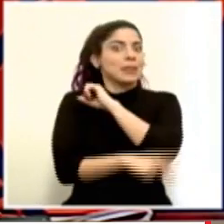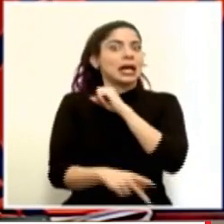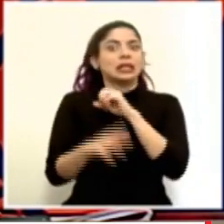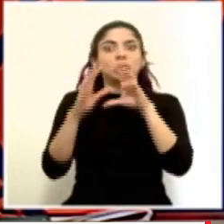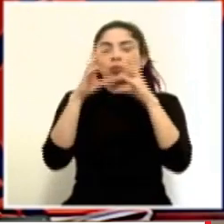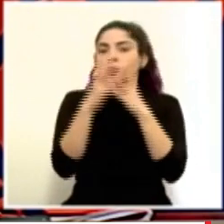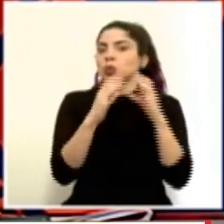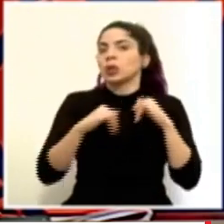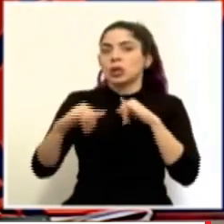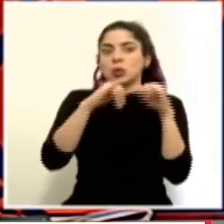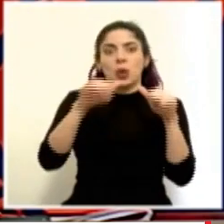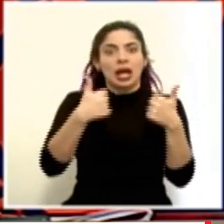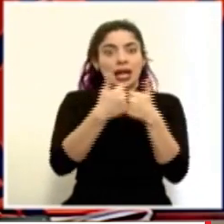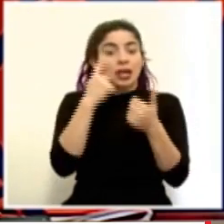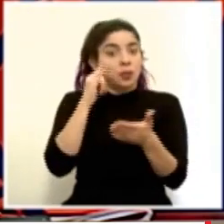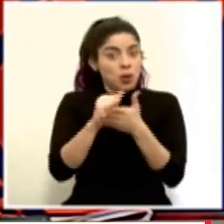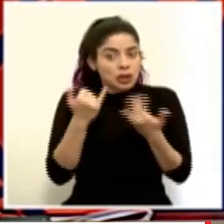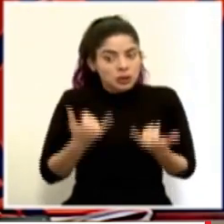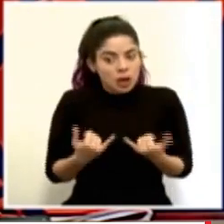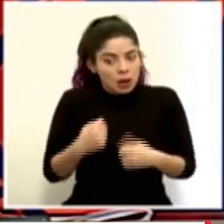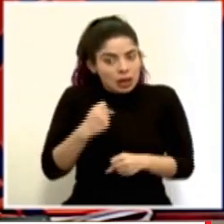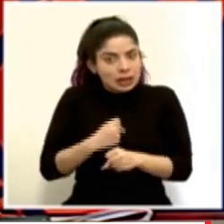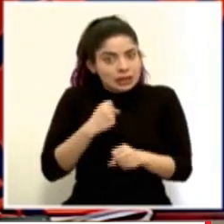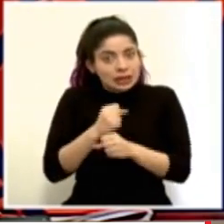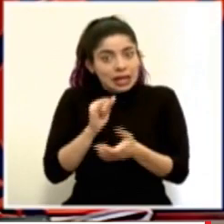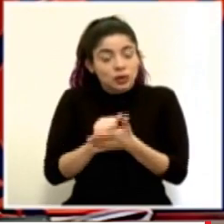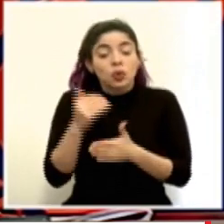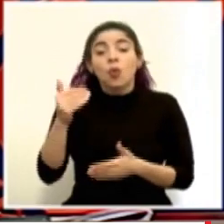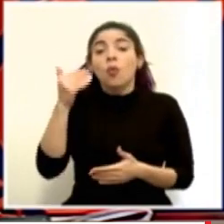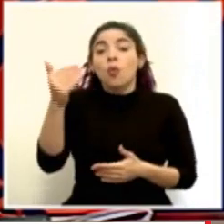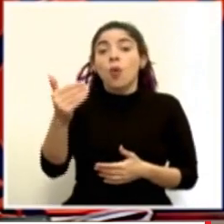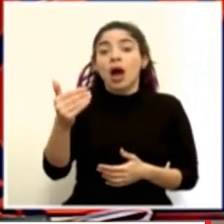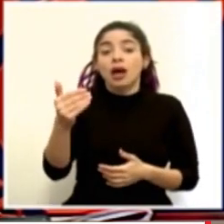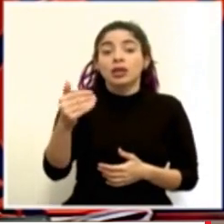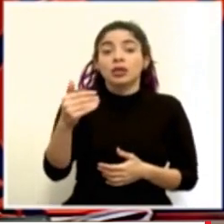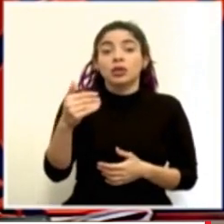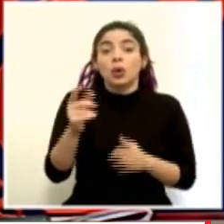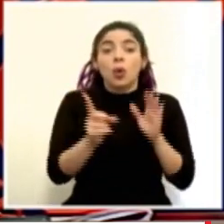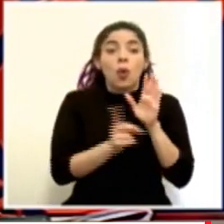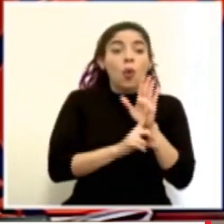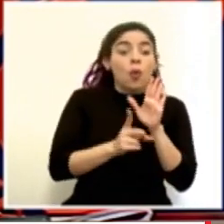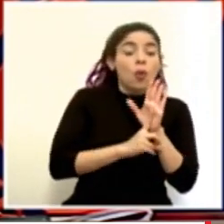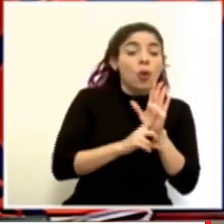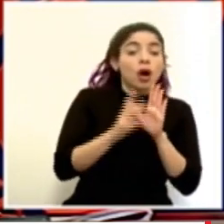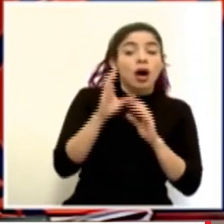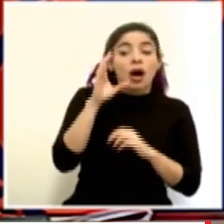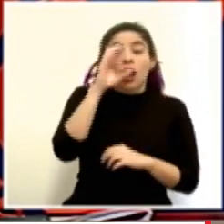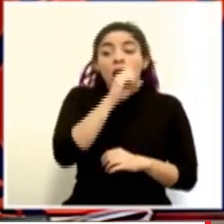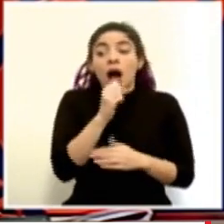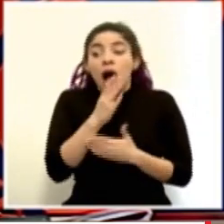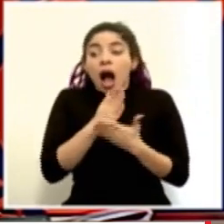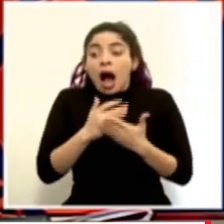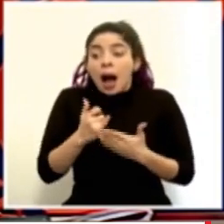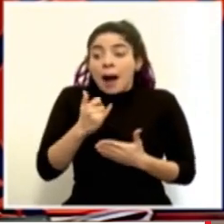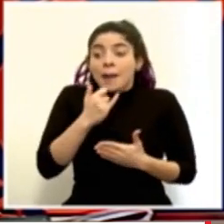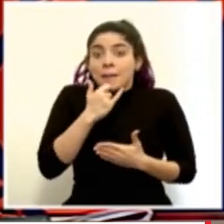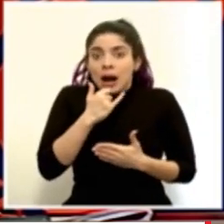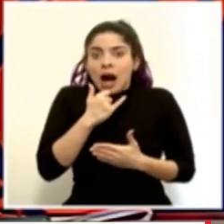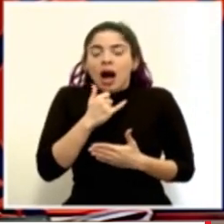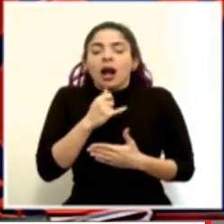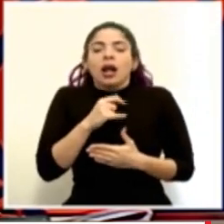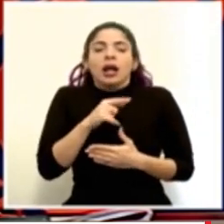por eso es que estamos en esto y cuando haya que tener o hay una alerta de que algo podría estar mal, se